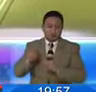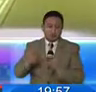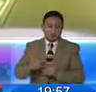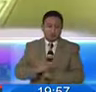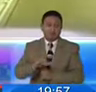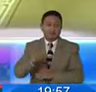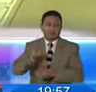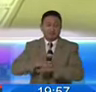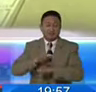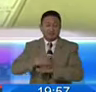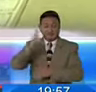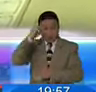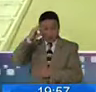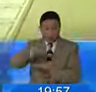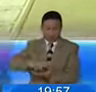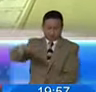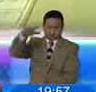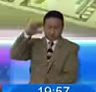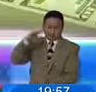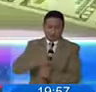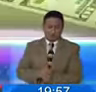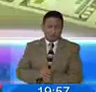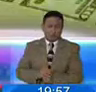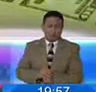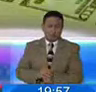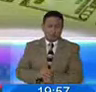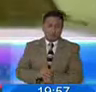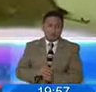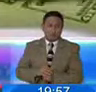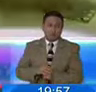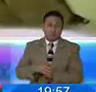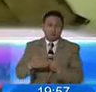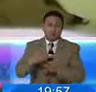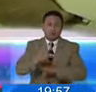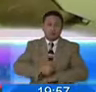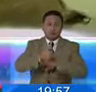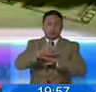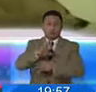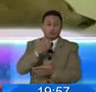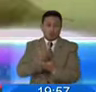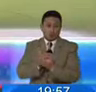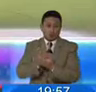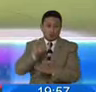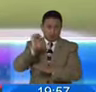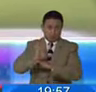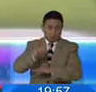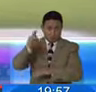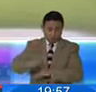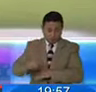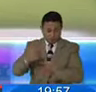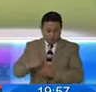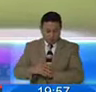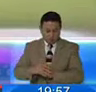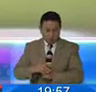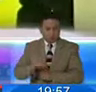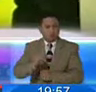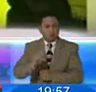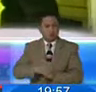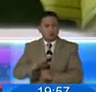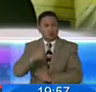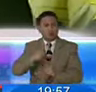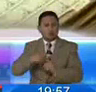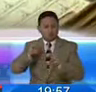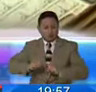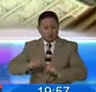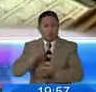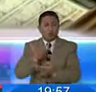de endeudamiento que tiene el país. De todas formas, hace pocos días las autoridades económicas ecuatorianas más bien muestran optimismo y aseguran que ya